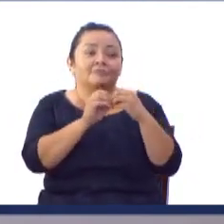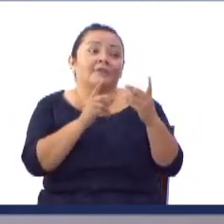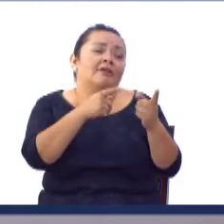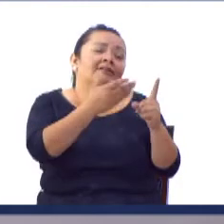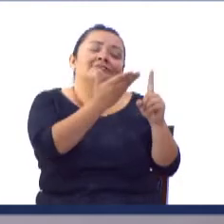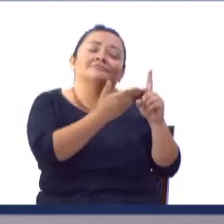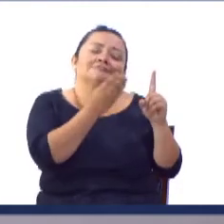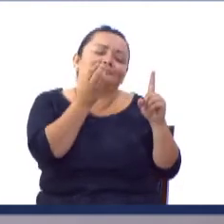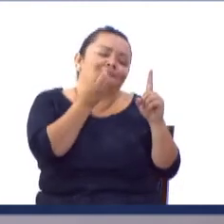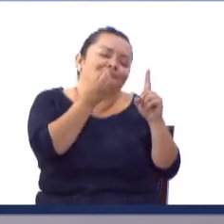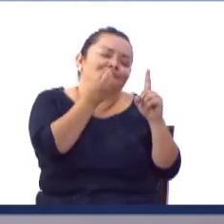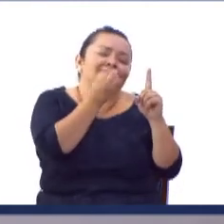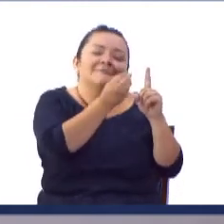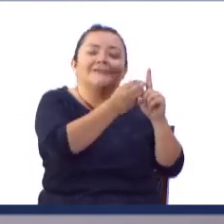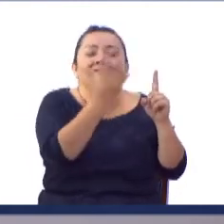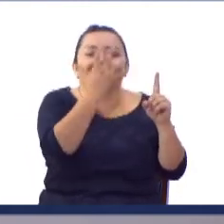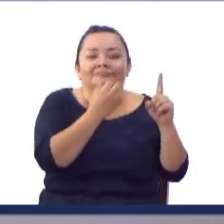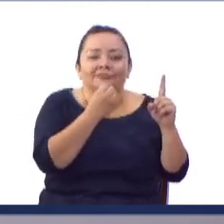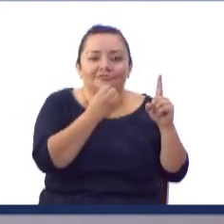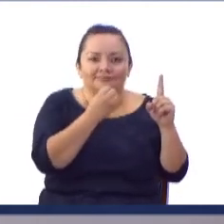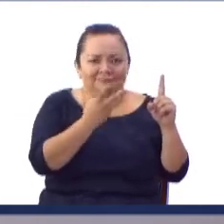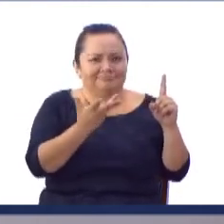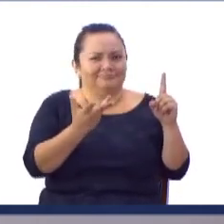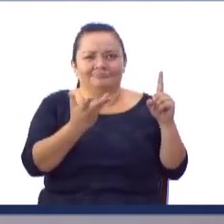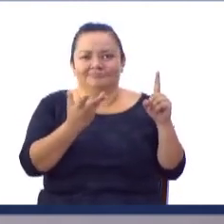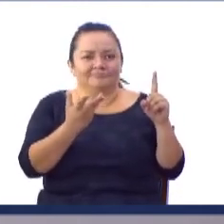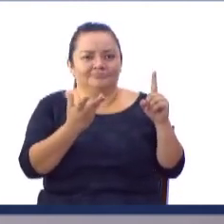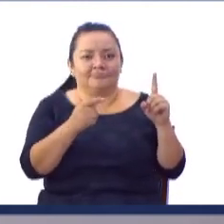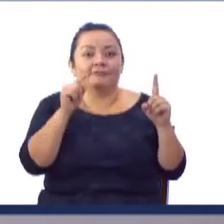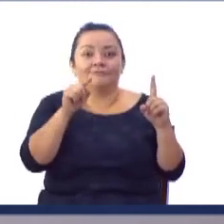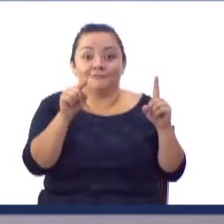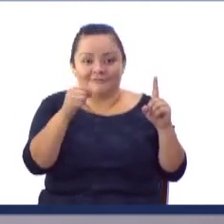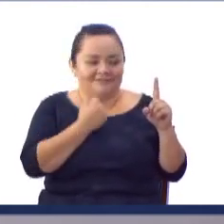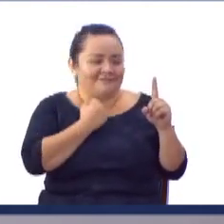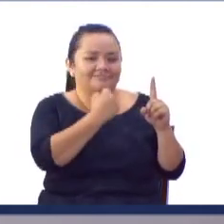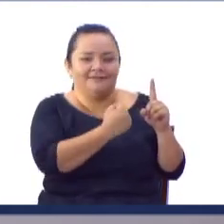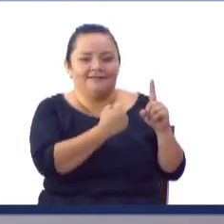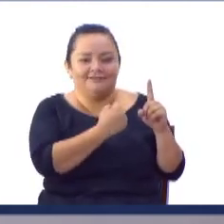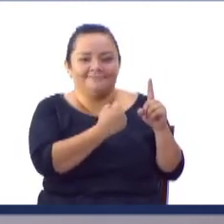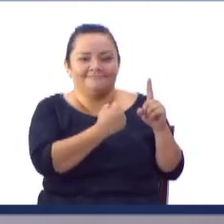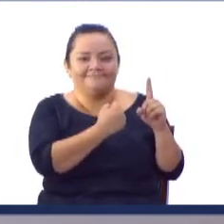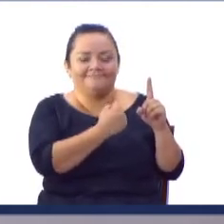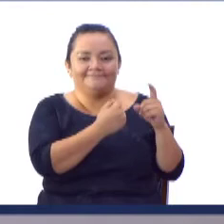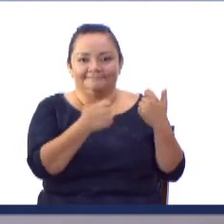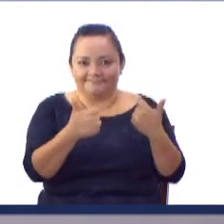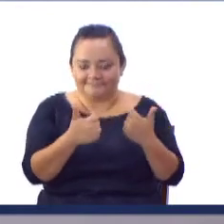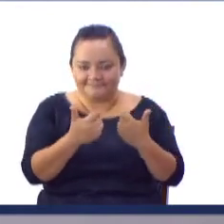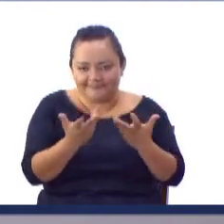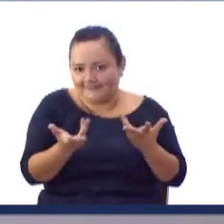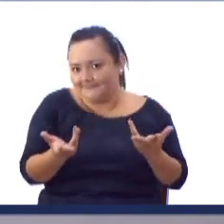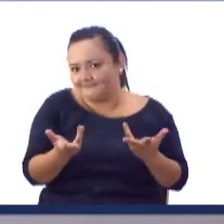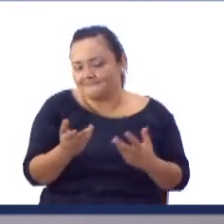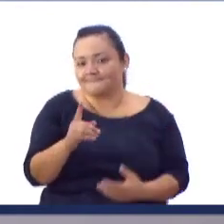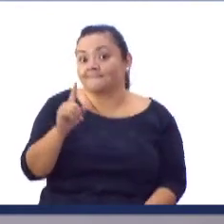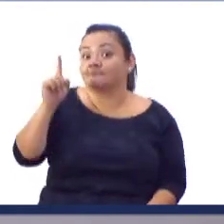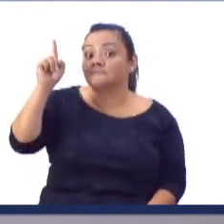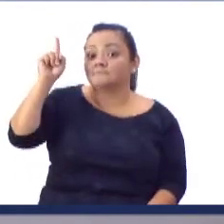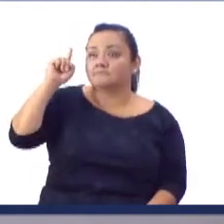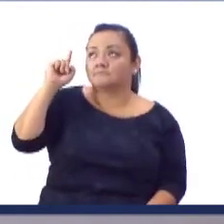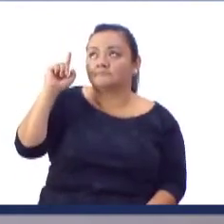principio aunque luego lo tenga del otro lado pero usted lo quiere entonces dios